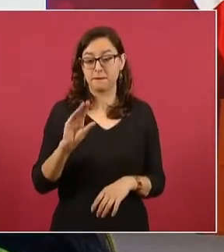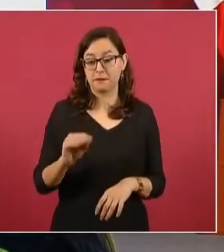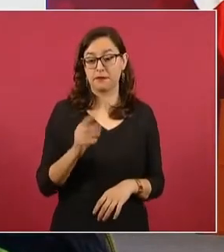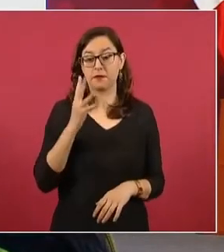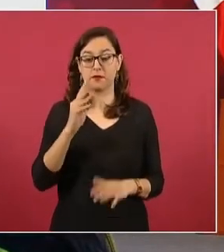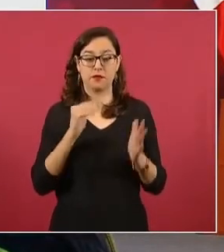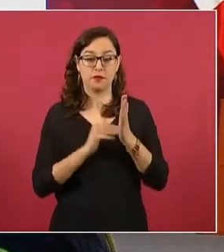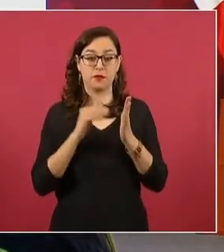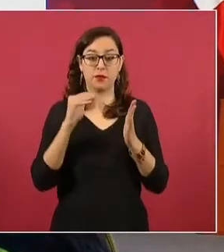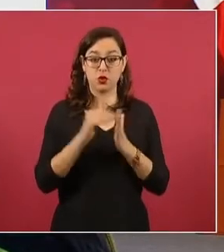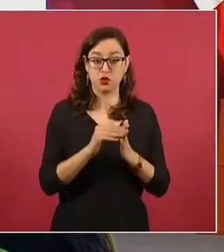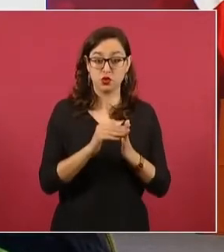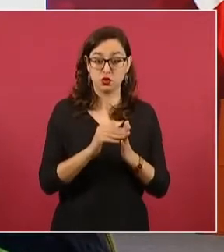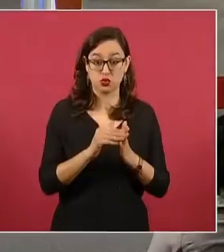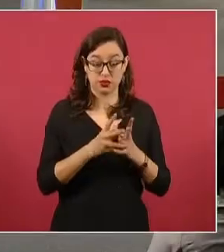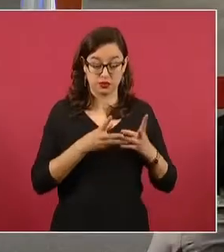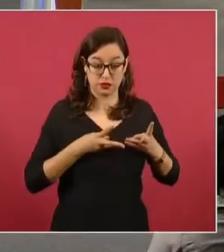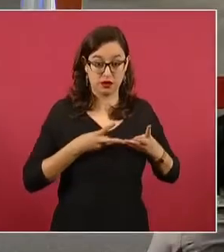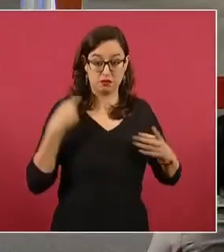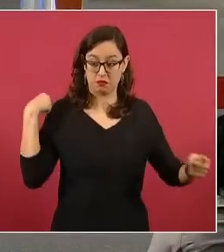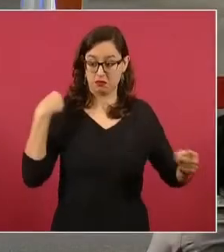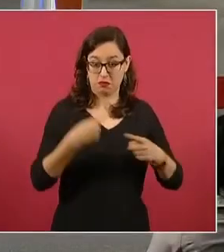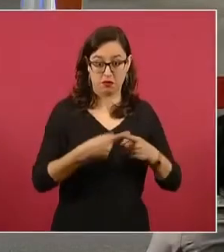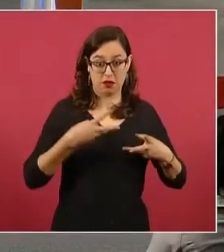1.694 millones. Lo he ejercido.